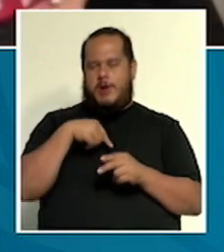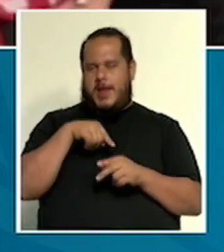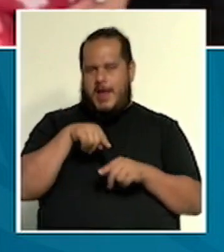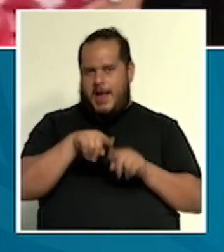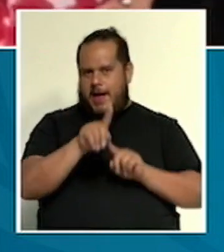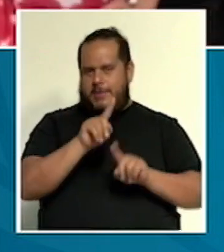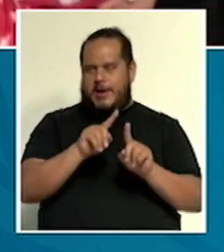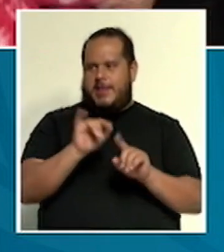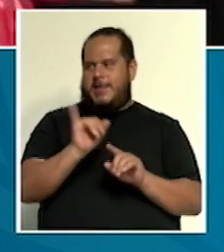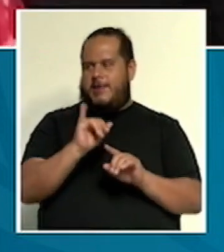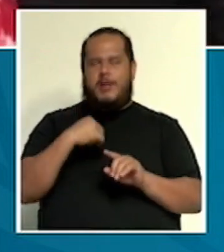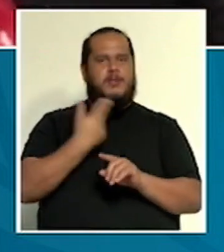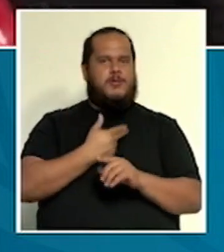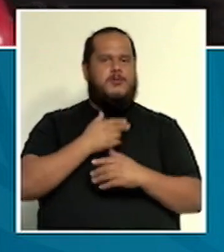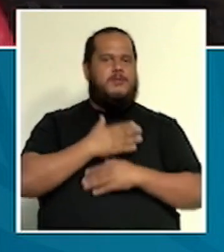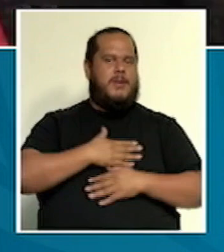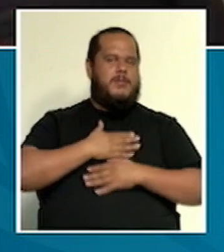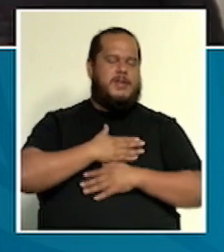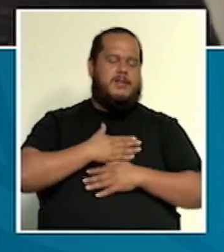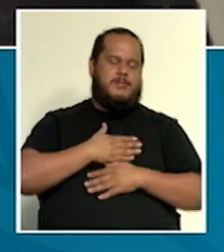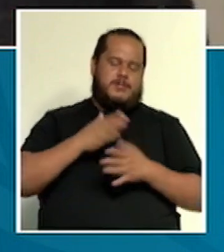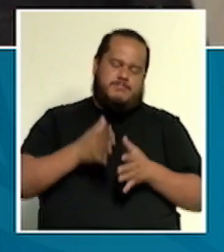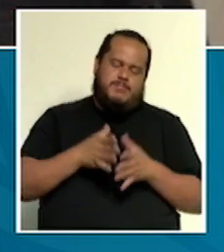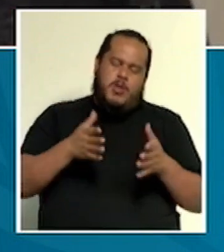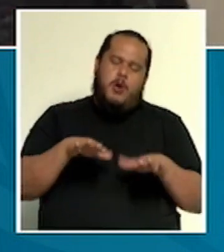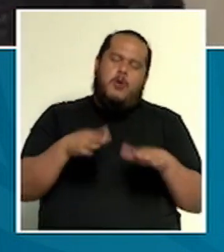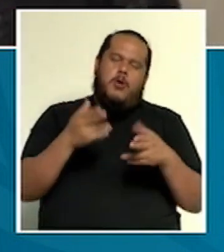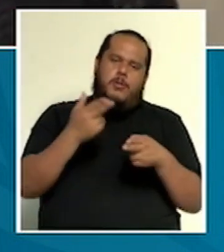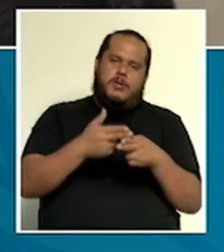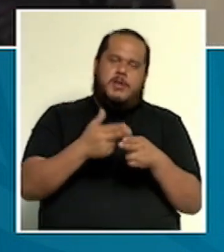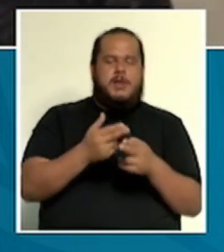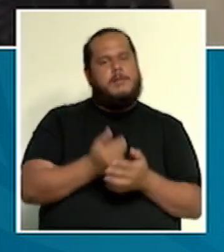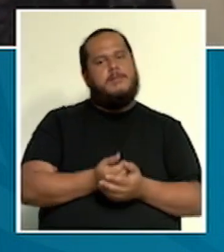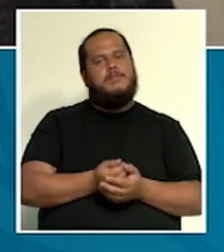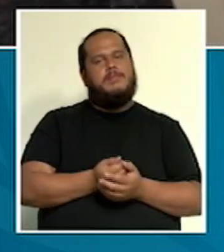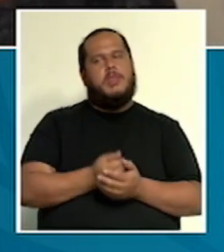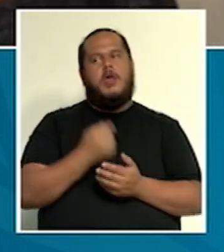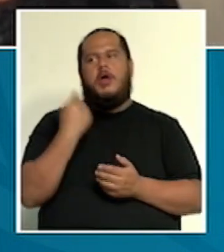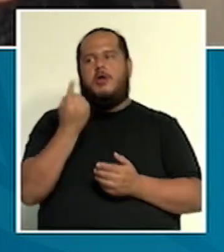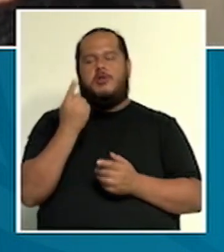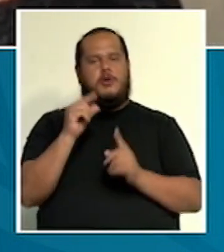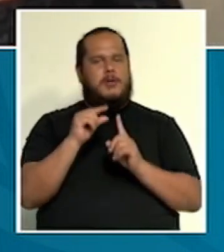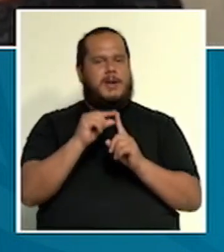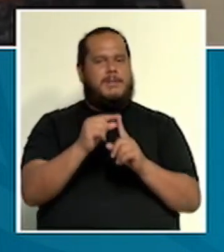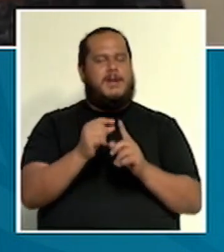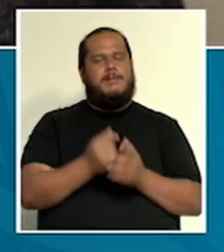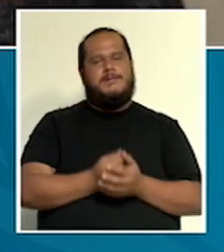que además vamos a disfrutar enormemente. ¿Cómo se llama? Solo en la palabra.